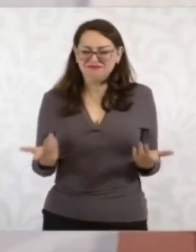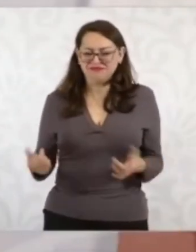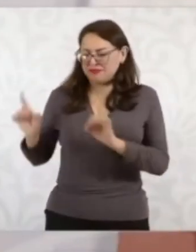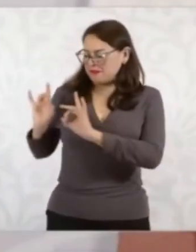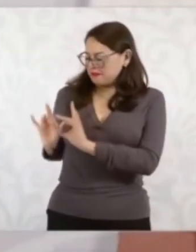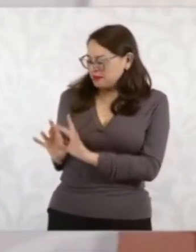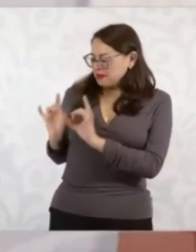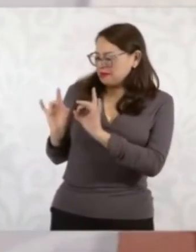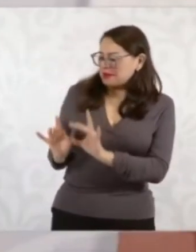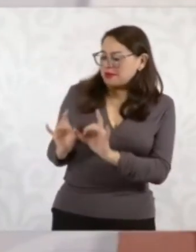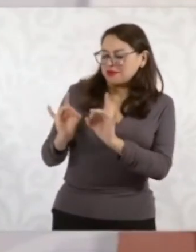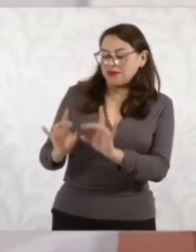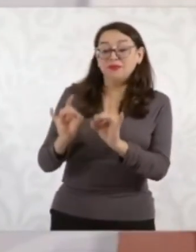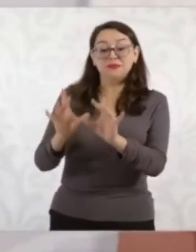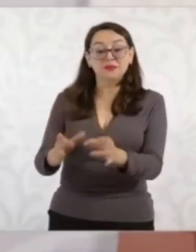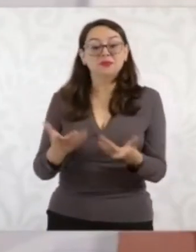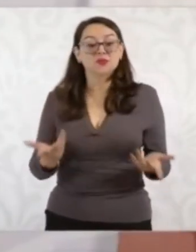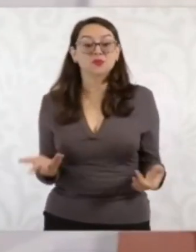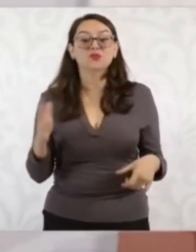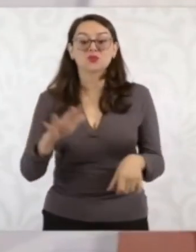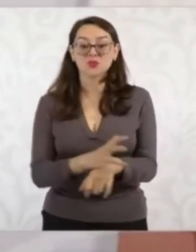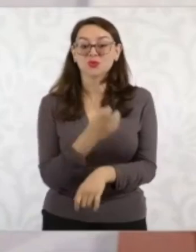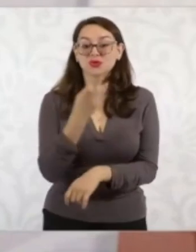Pues hoy mencioné